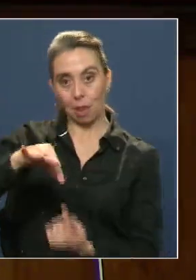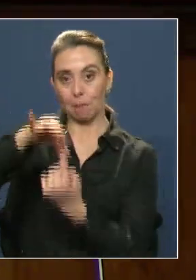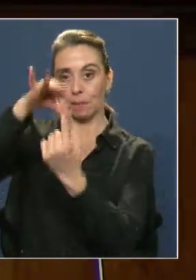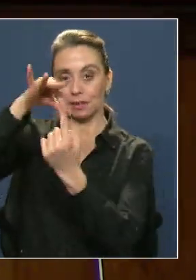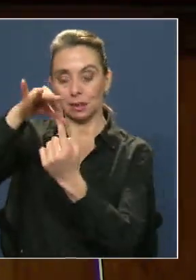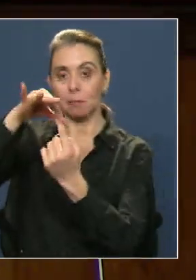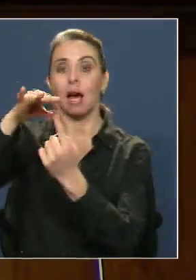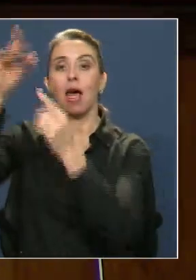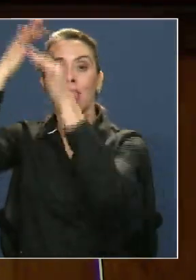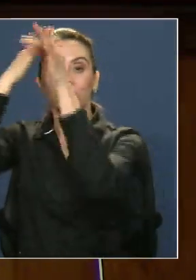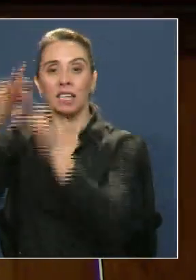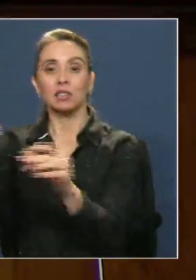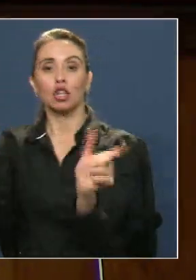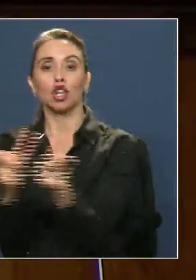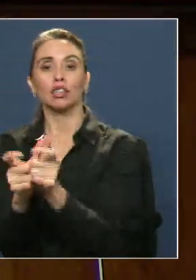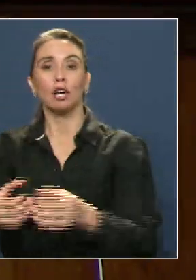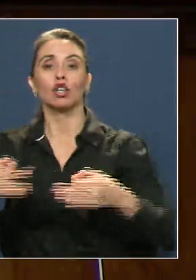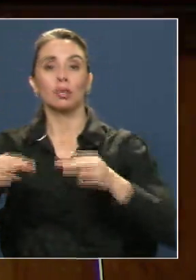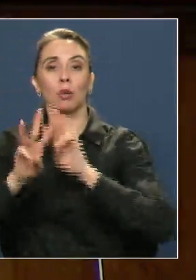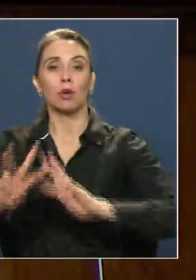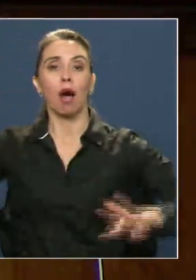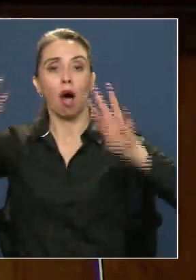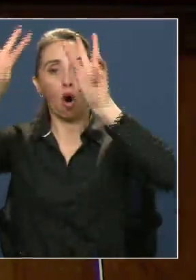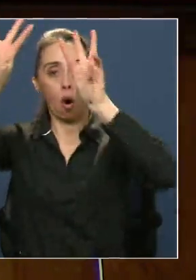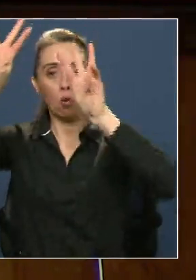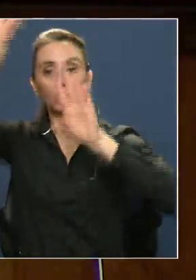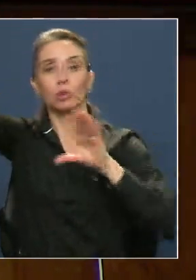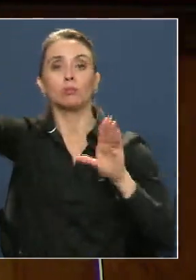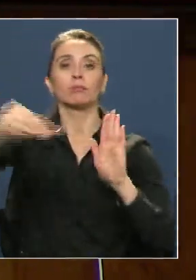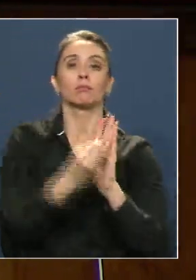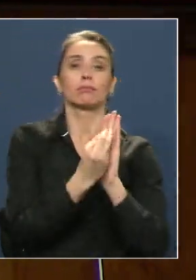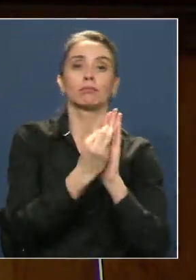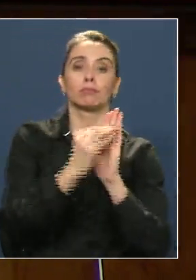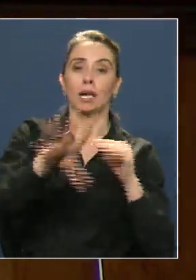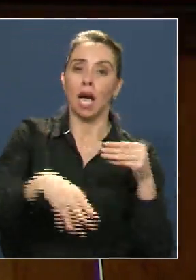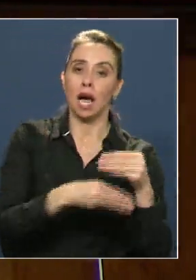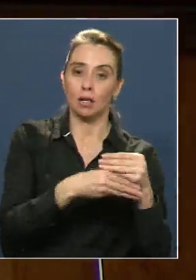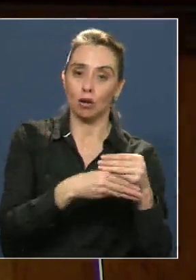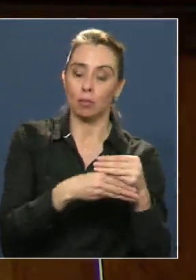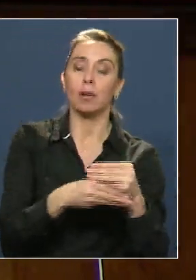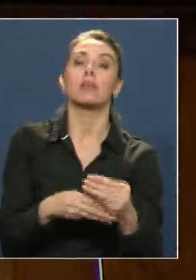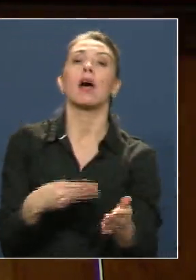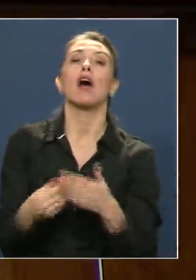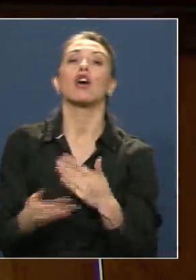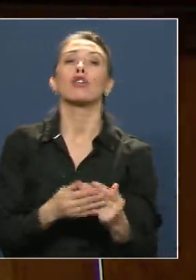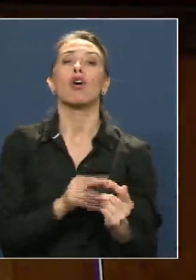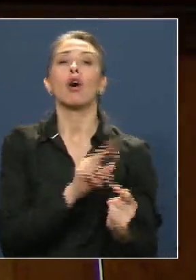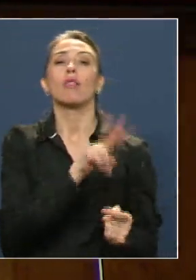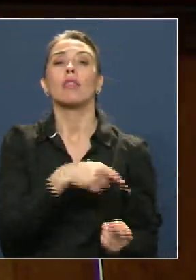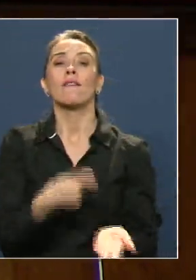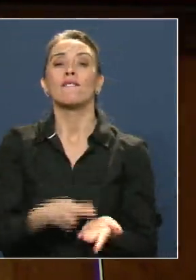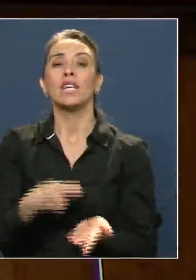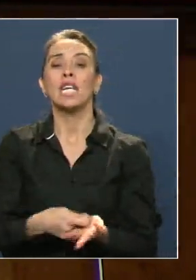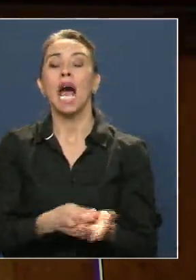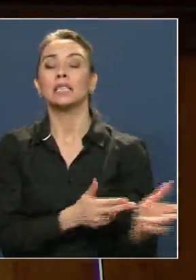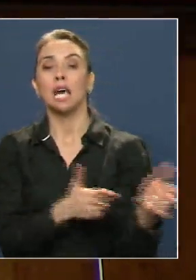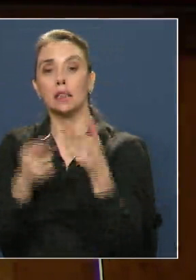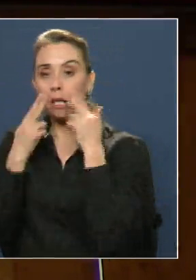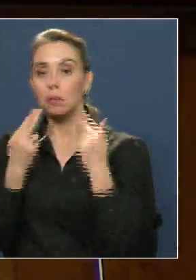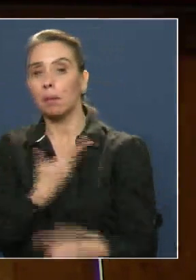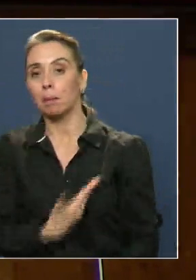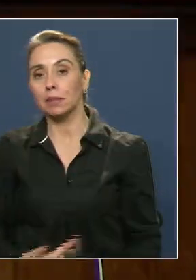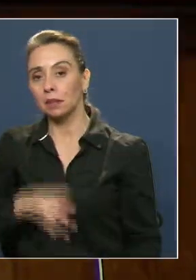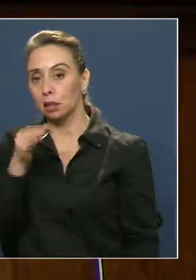incorporar resoluciones del Consejo de Seguridad de las Naciones Unidas referente al financiamiento del terrorismo. Solicito silencio, hay